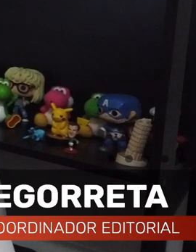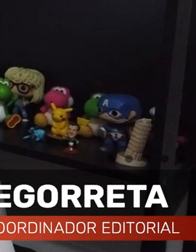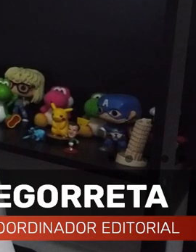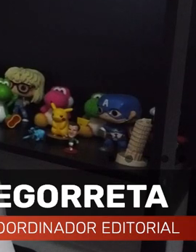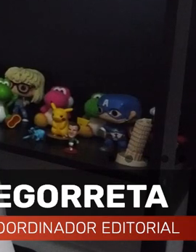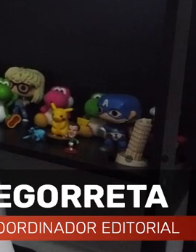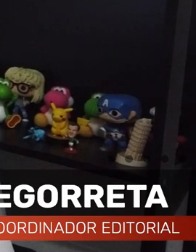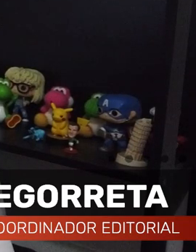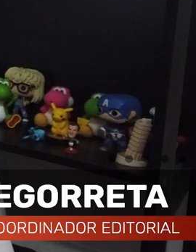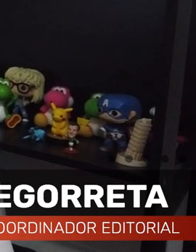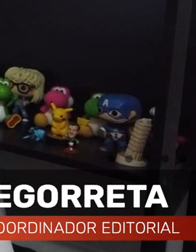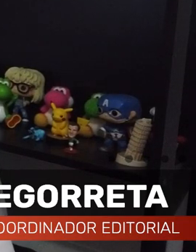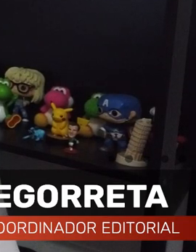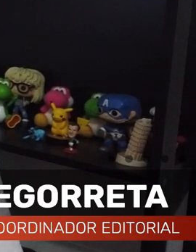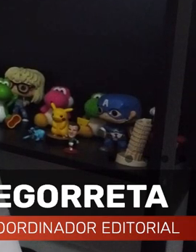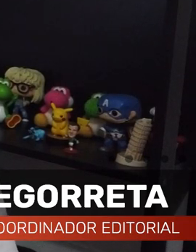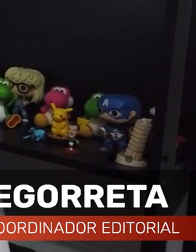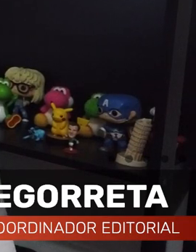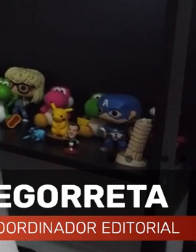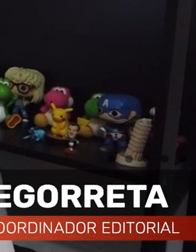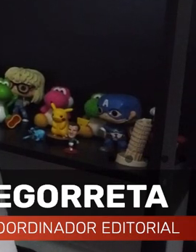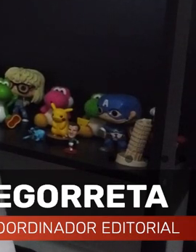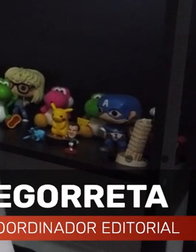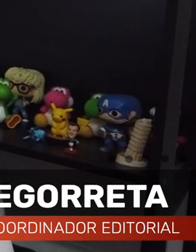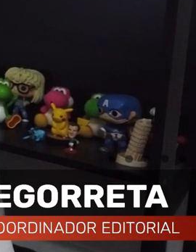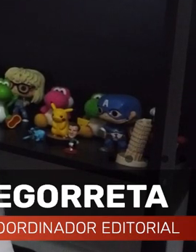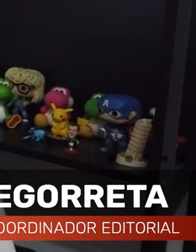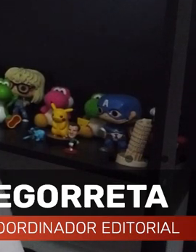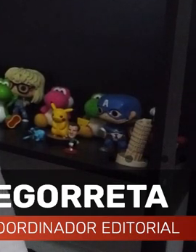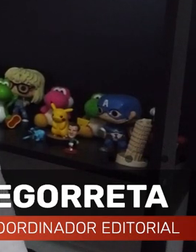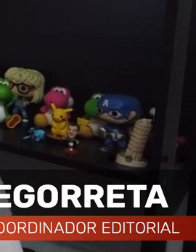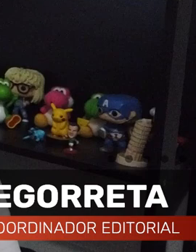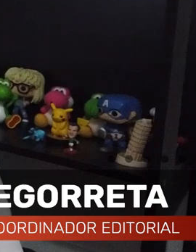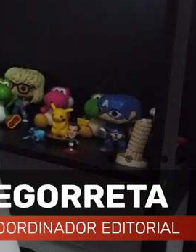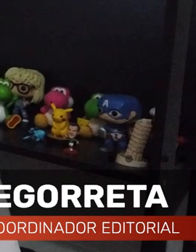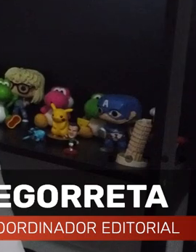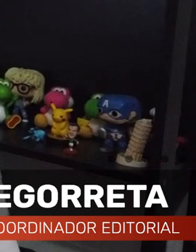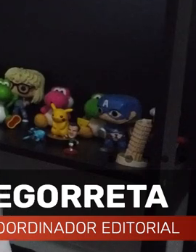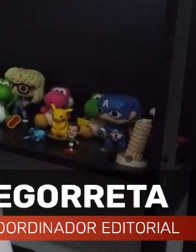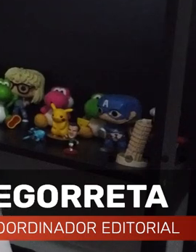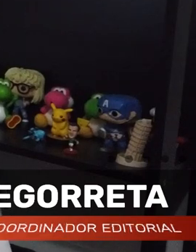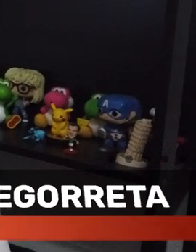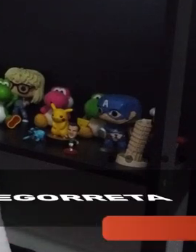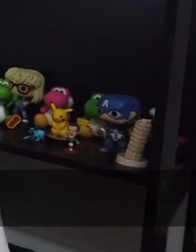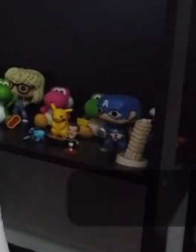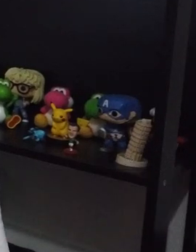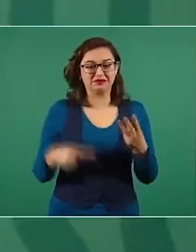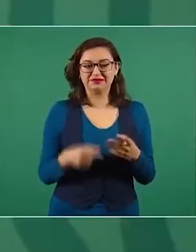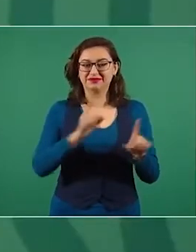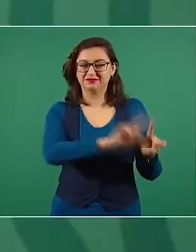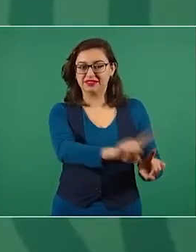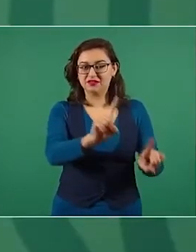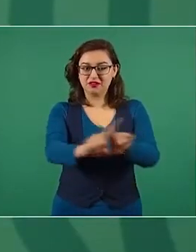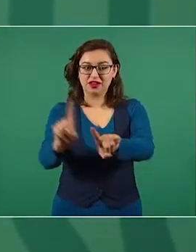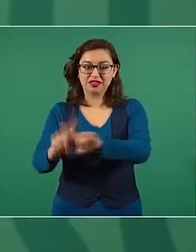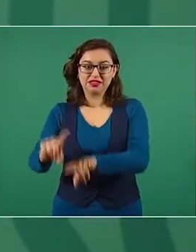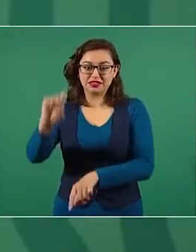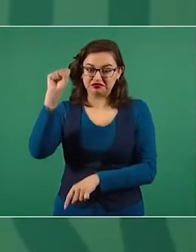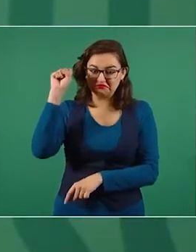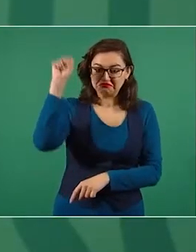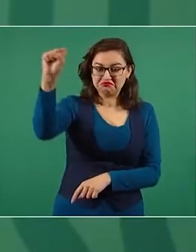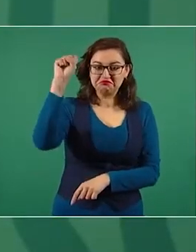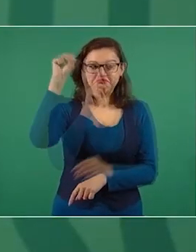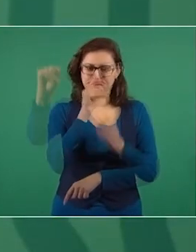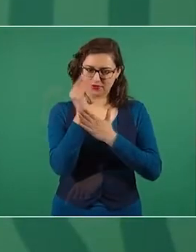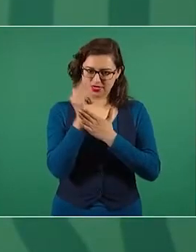a ser parte de esta comunidad y compartir todo lo que hacemos. Yo soy Enrique Legorreta y nos vemos en la próxima. Se portan bien.